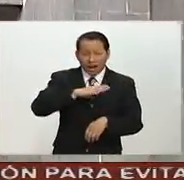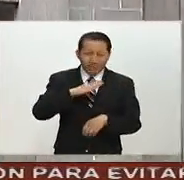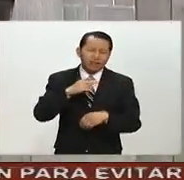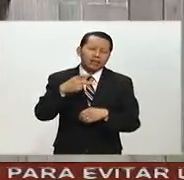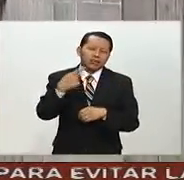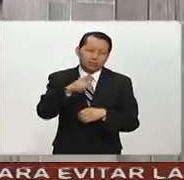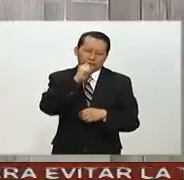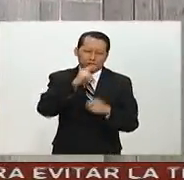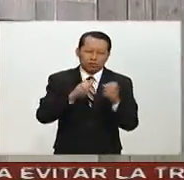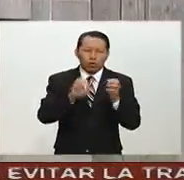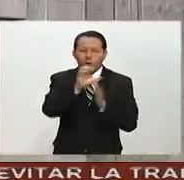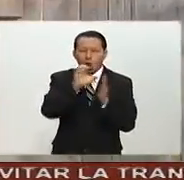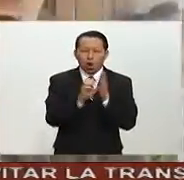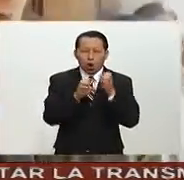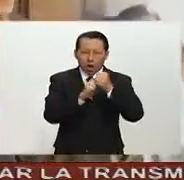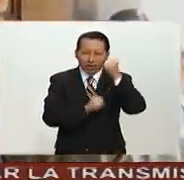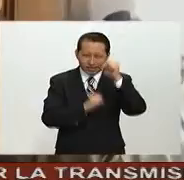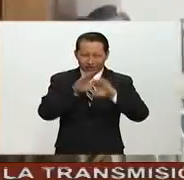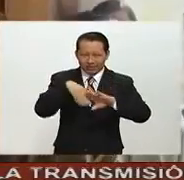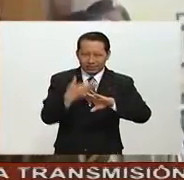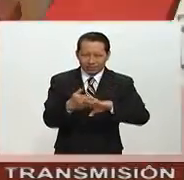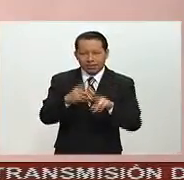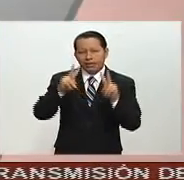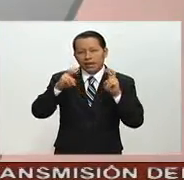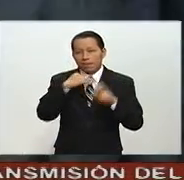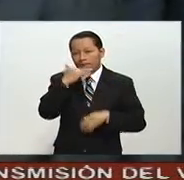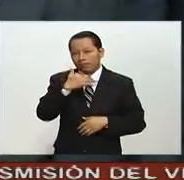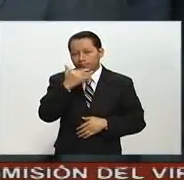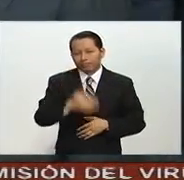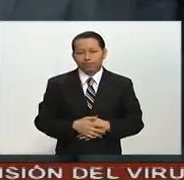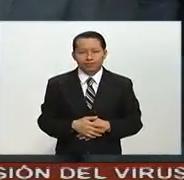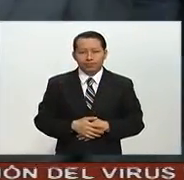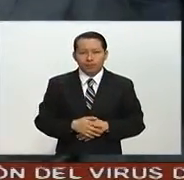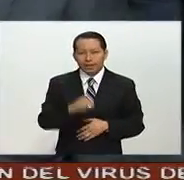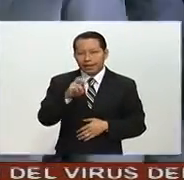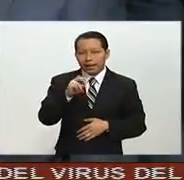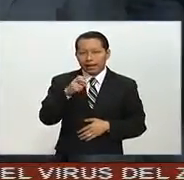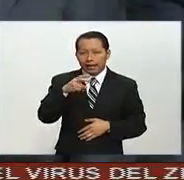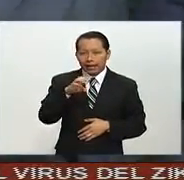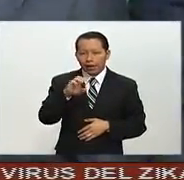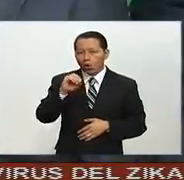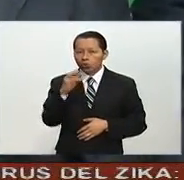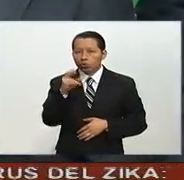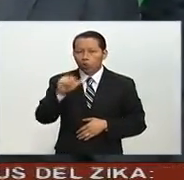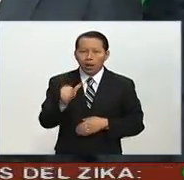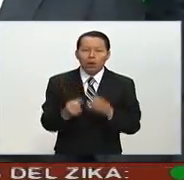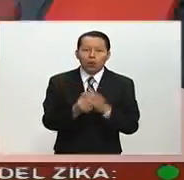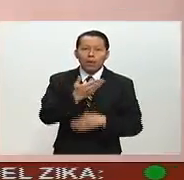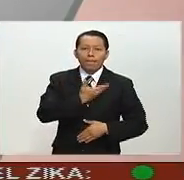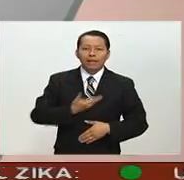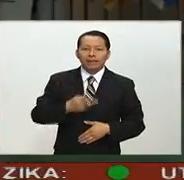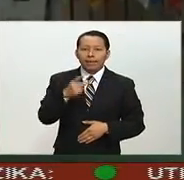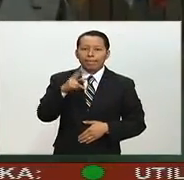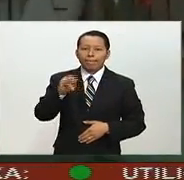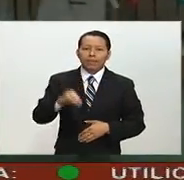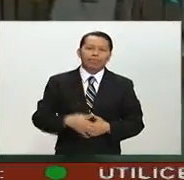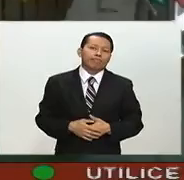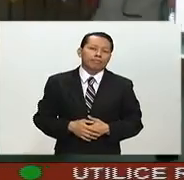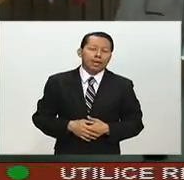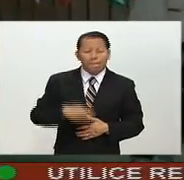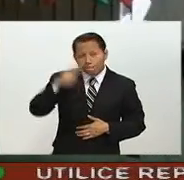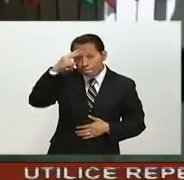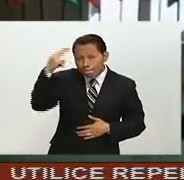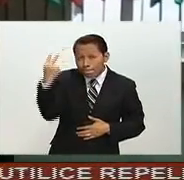de inconstitucionalidad en materia anticorrupción. Enrique Ochoa, nuevo presidente del PRI.